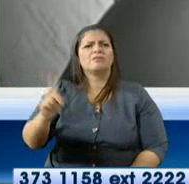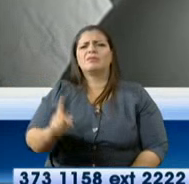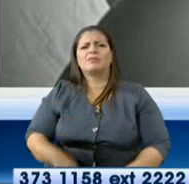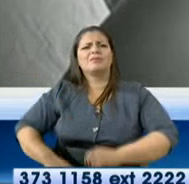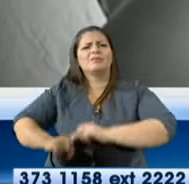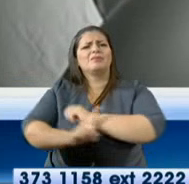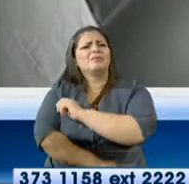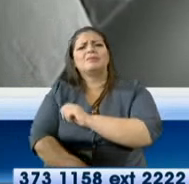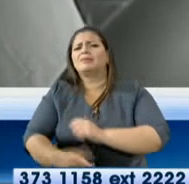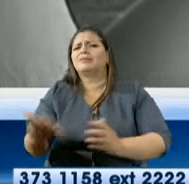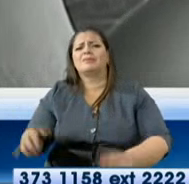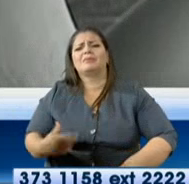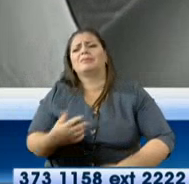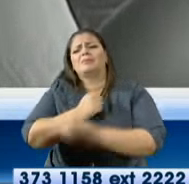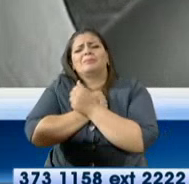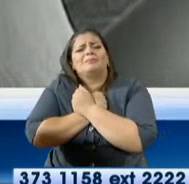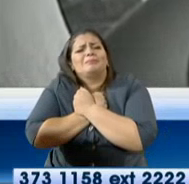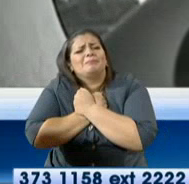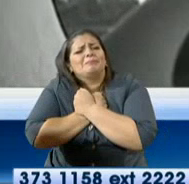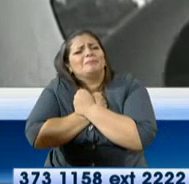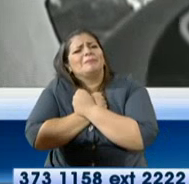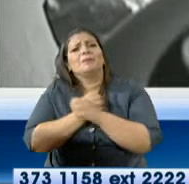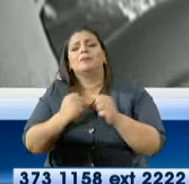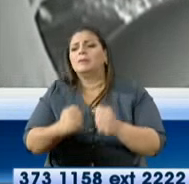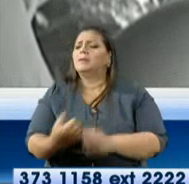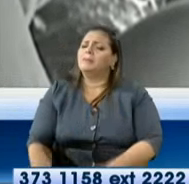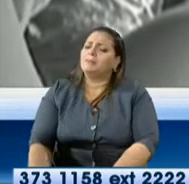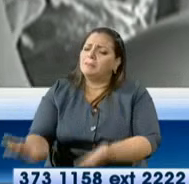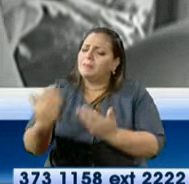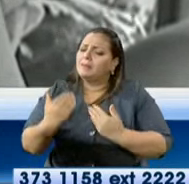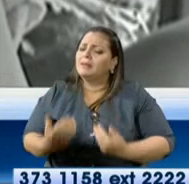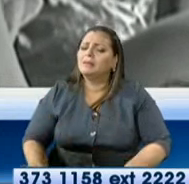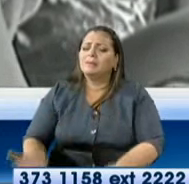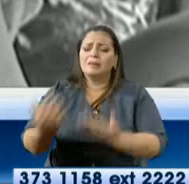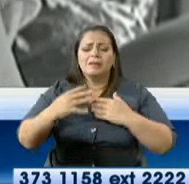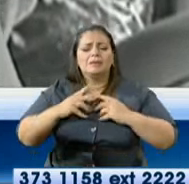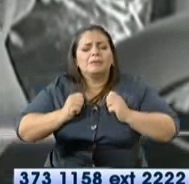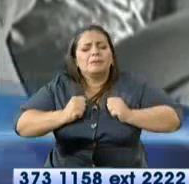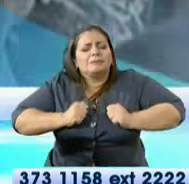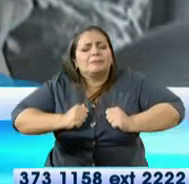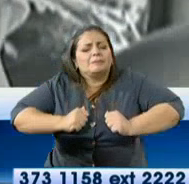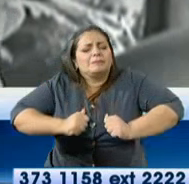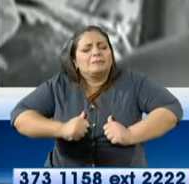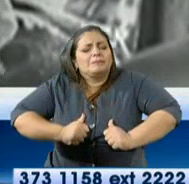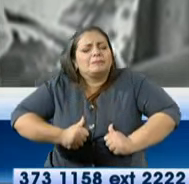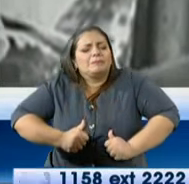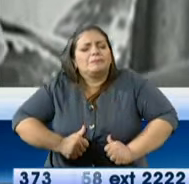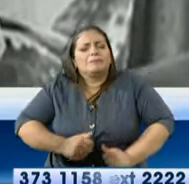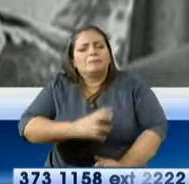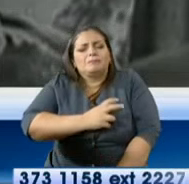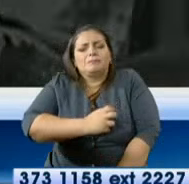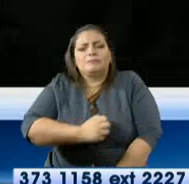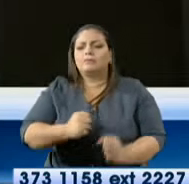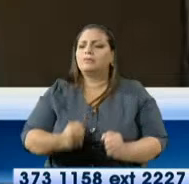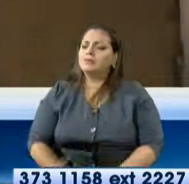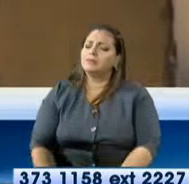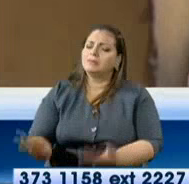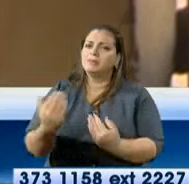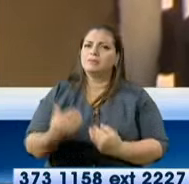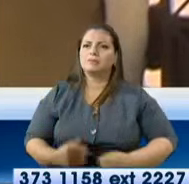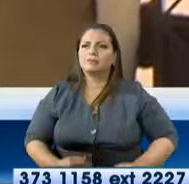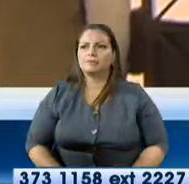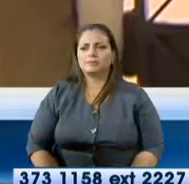te he demostrado. Mi hijo, regresa. No me hagas sufrir más de lo que estoy sufriendo. Los